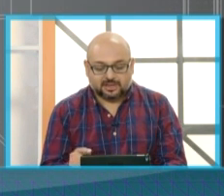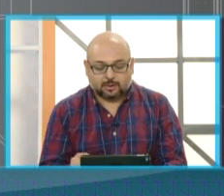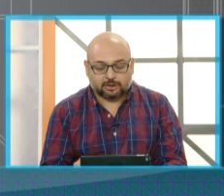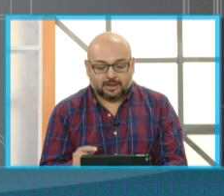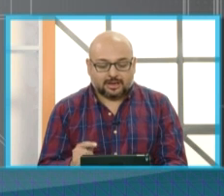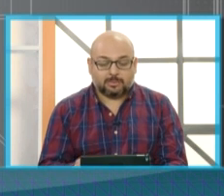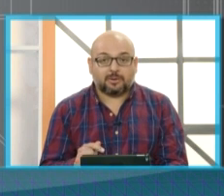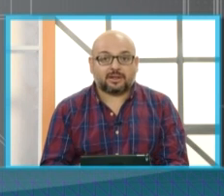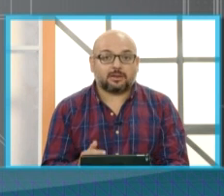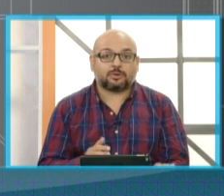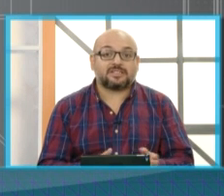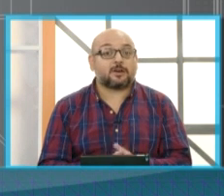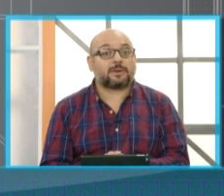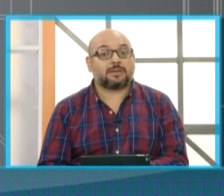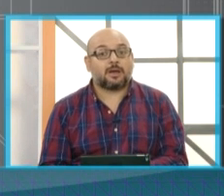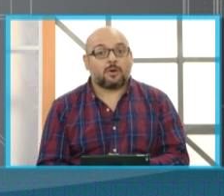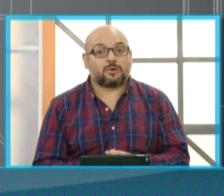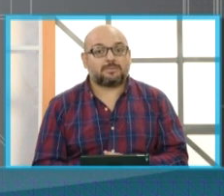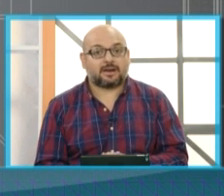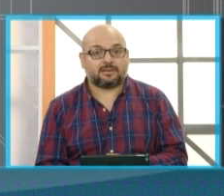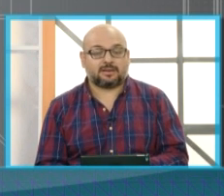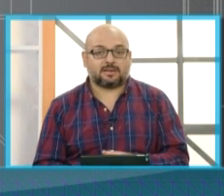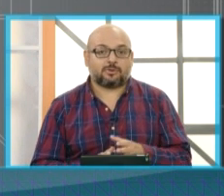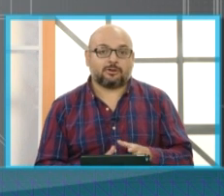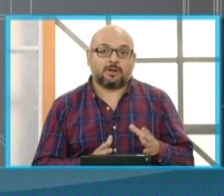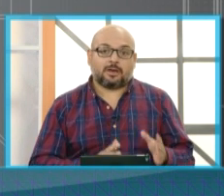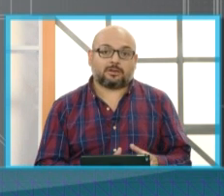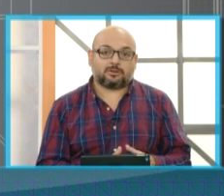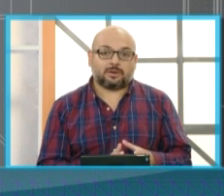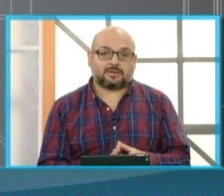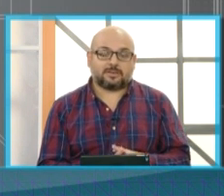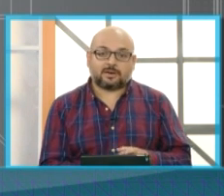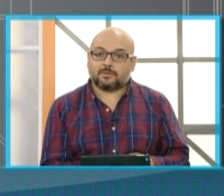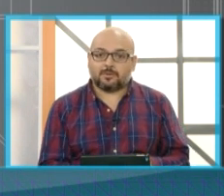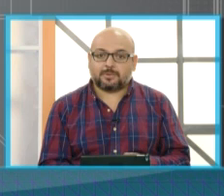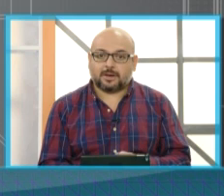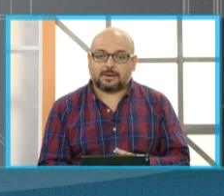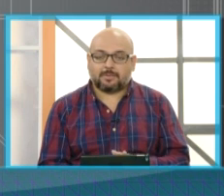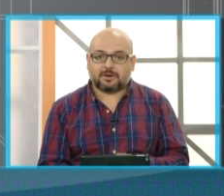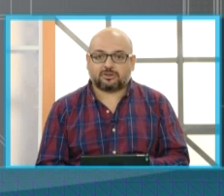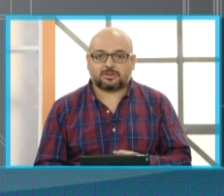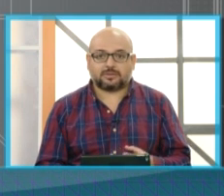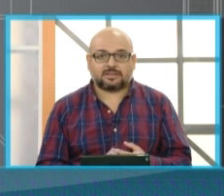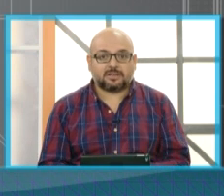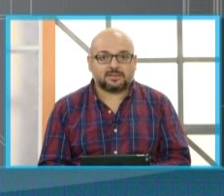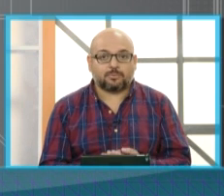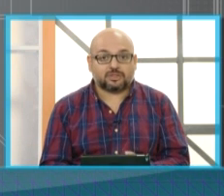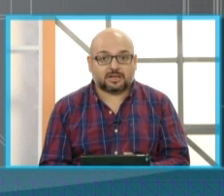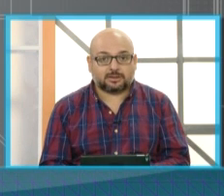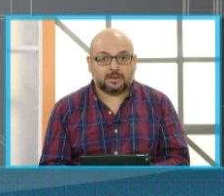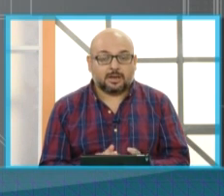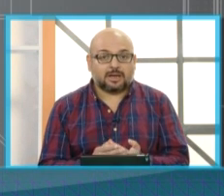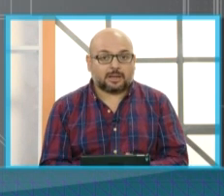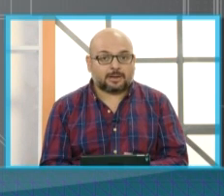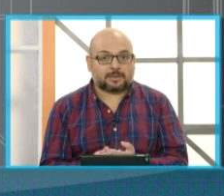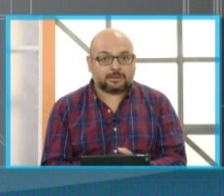comienza en Ecuador. Queremos verdad y justicia, y compartía una imagen de ellas. Bueno, esto se había transformado en las primeras horas en una tendencia. Mucha